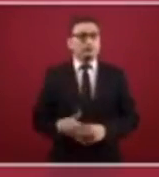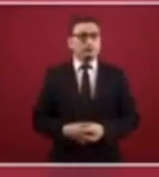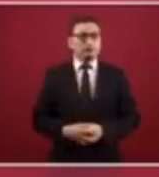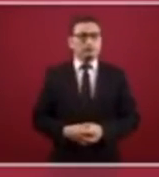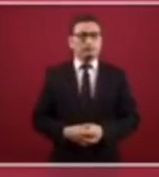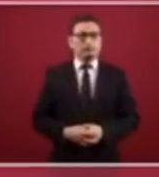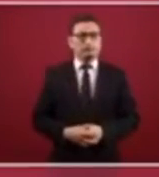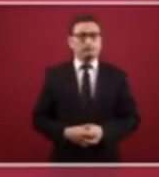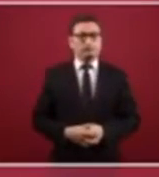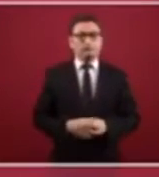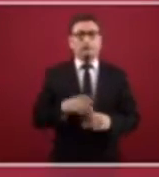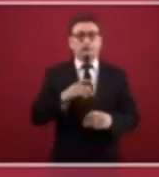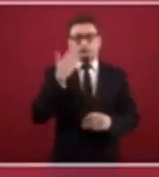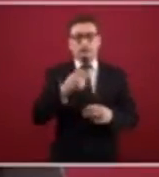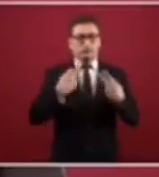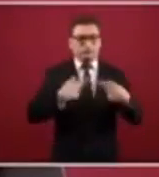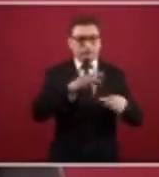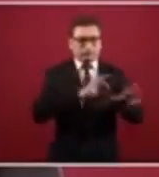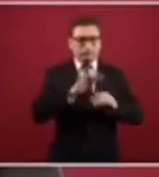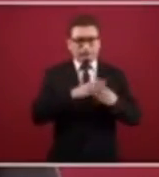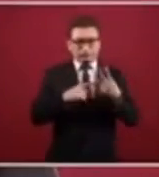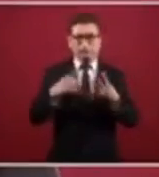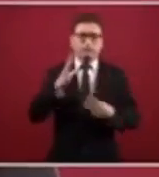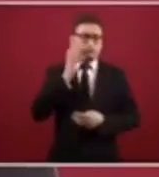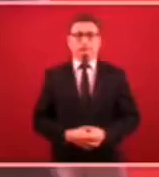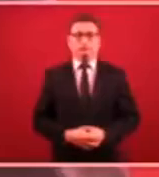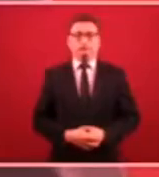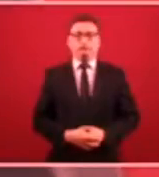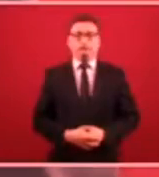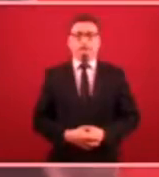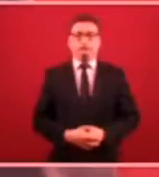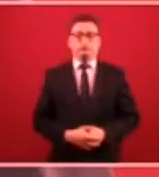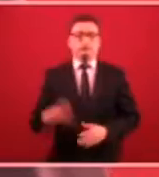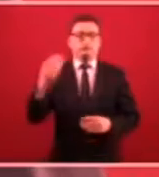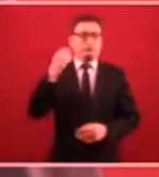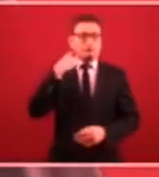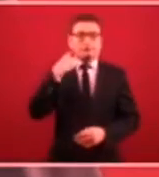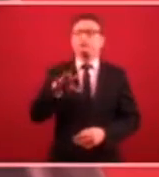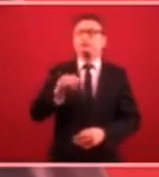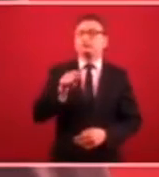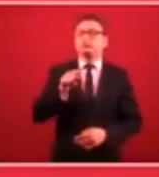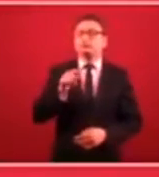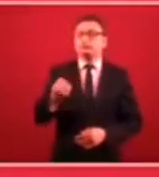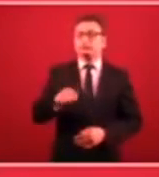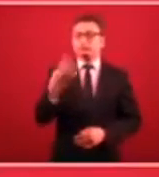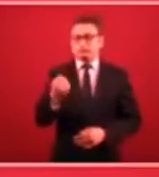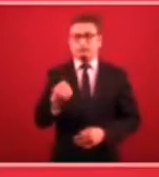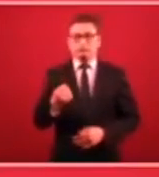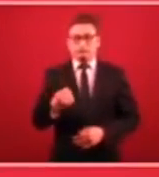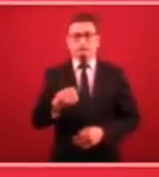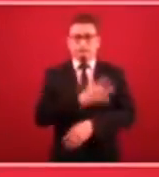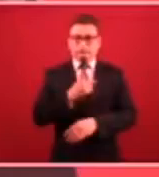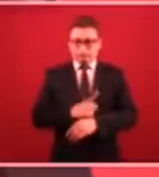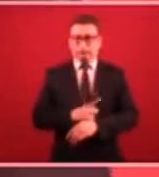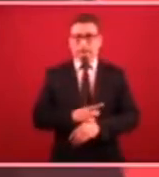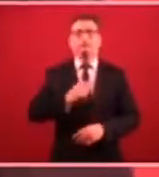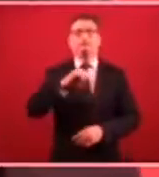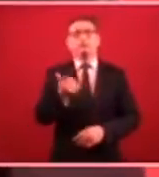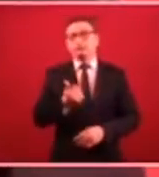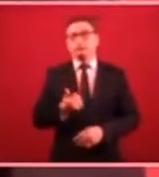que la propuesta al Senado sea lo mejor, de lo mejor, 99.9, honestidad. Y el